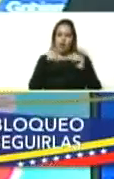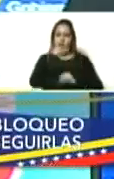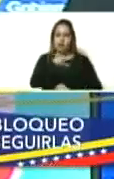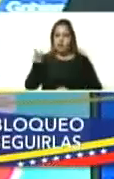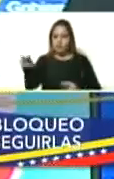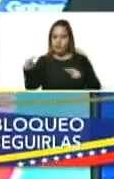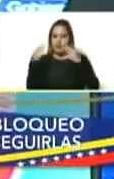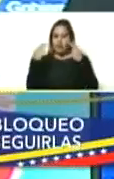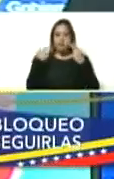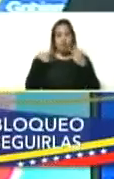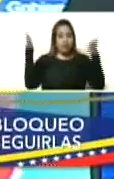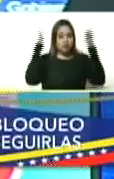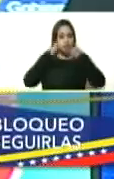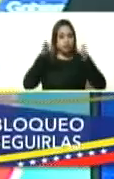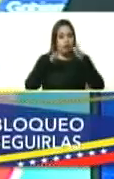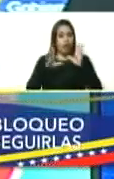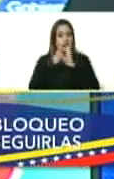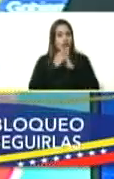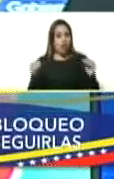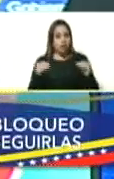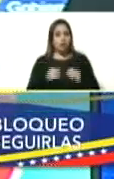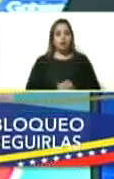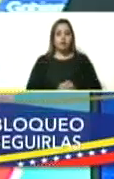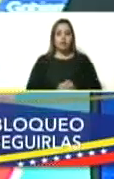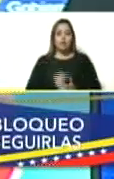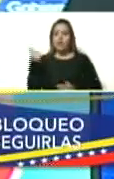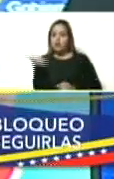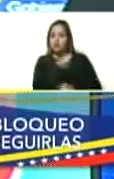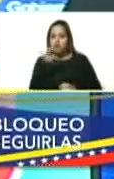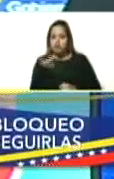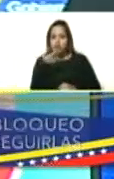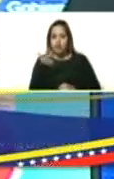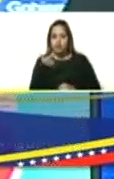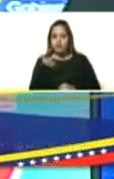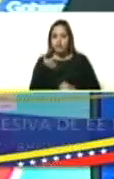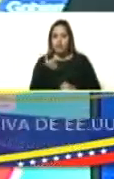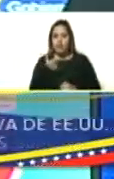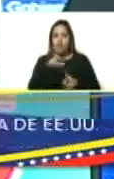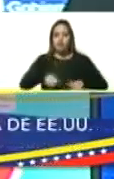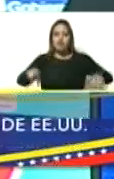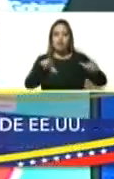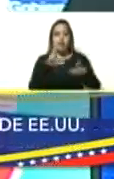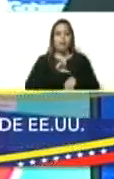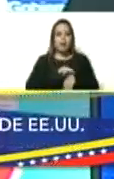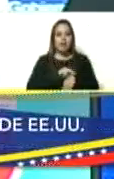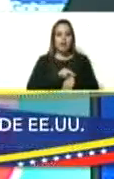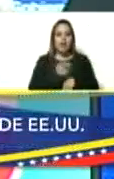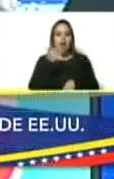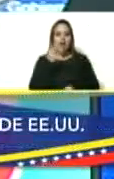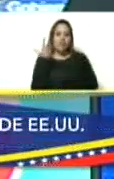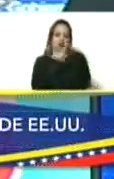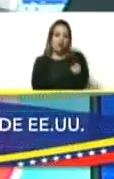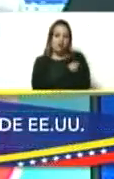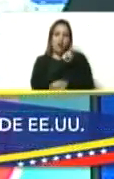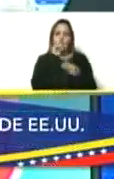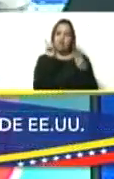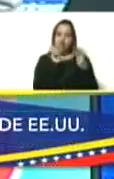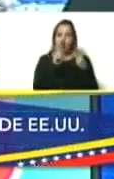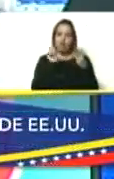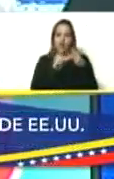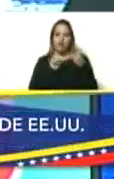les recomiendo a todo el que me escucha, que busque su centro médico y se ponga refuerzo para que pase las